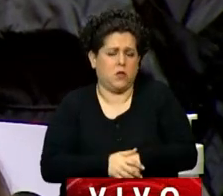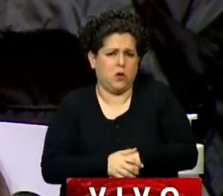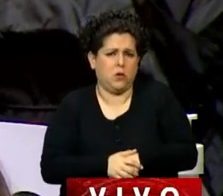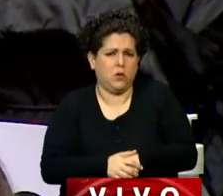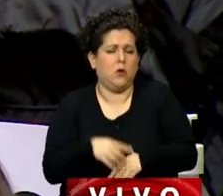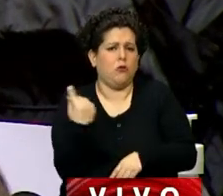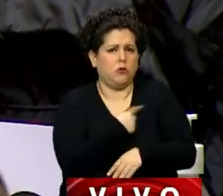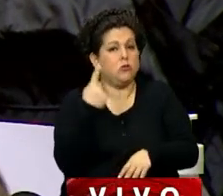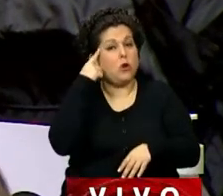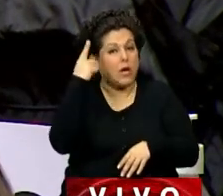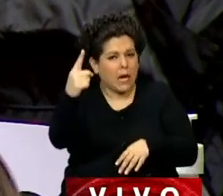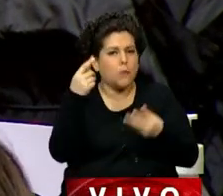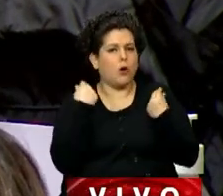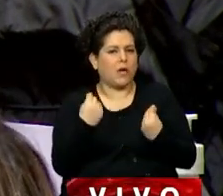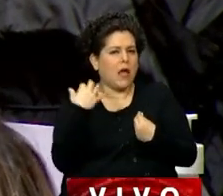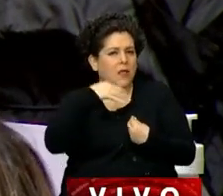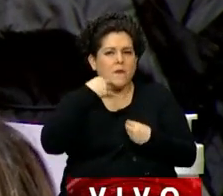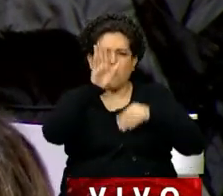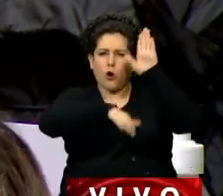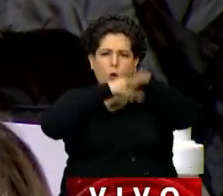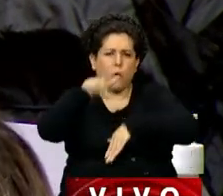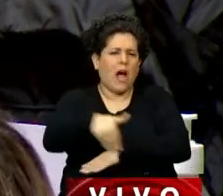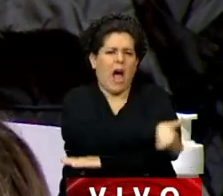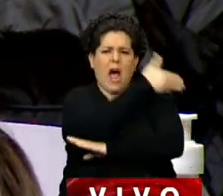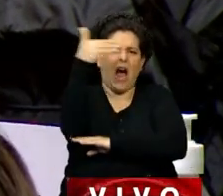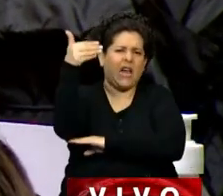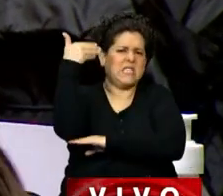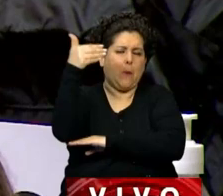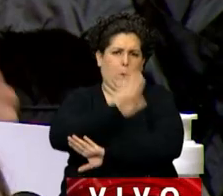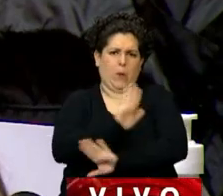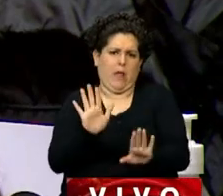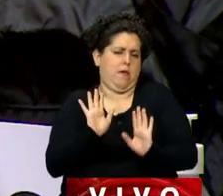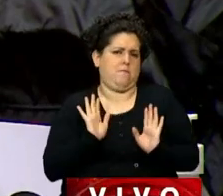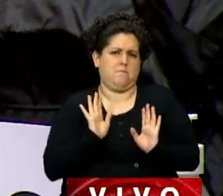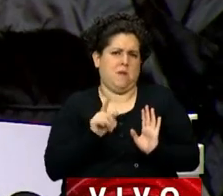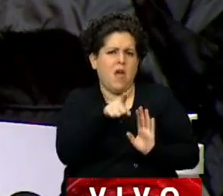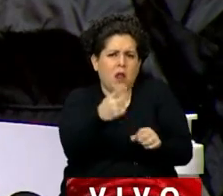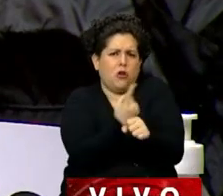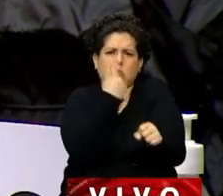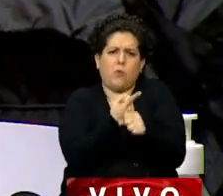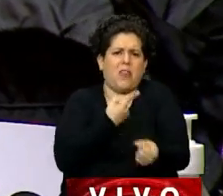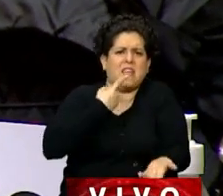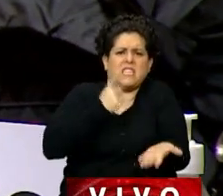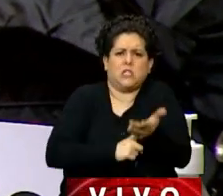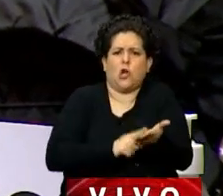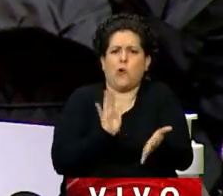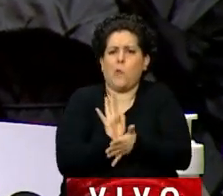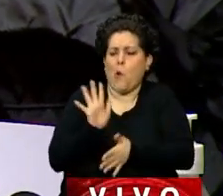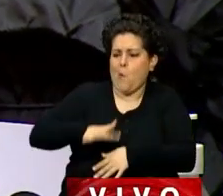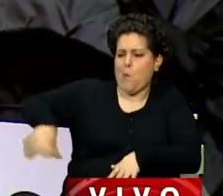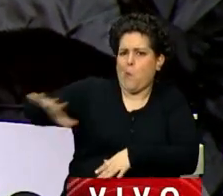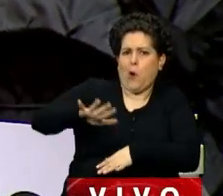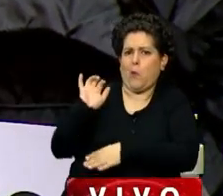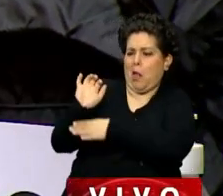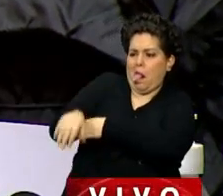Nosotros creemos que hay que convocar a una asamblea constituyente, que no se pueden tomar decisiones a espalda del pueblo.